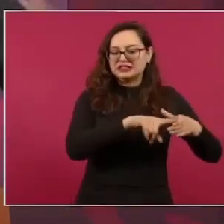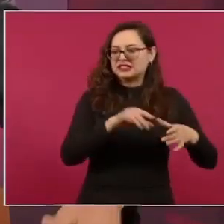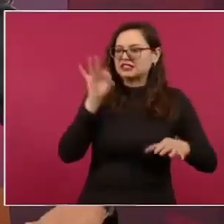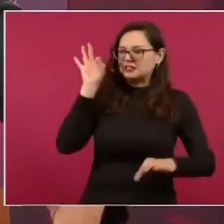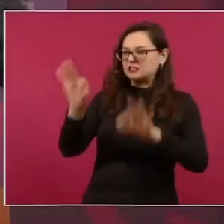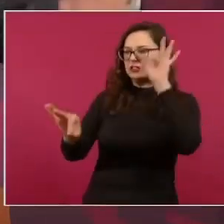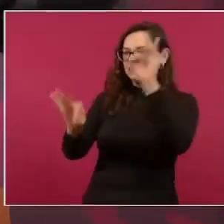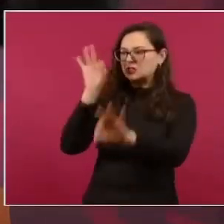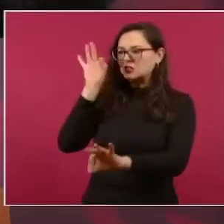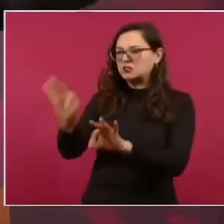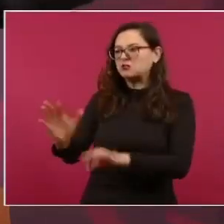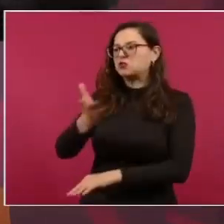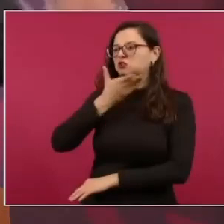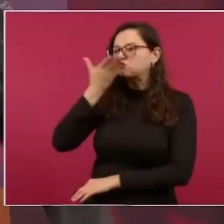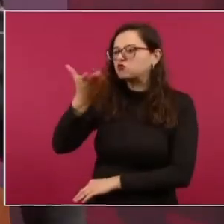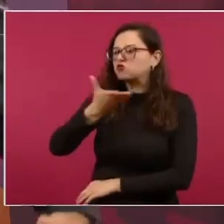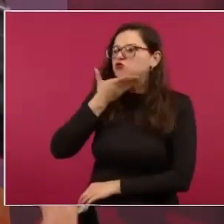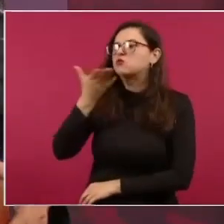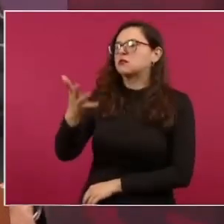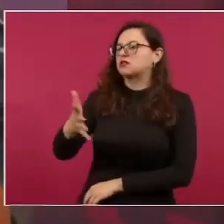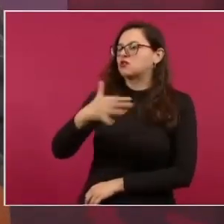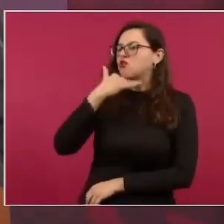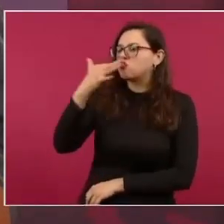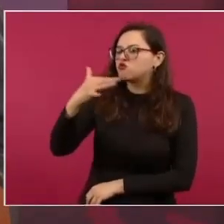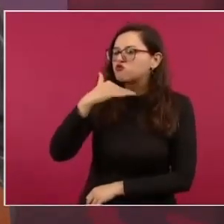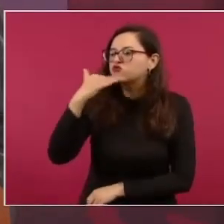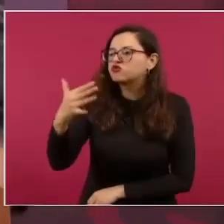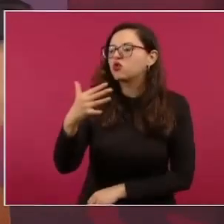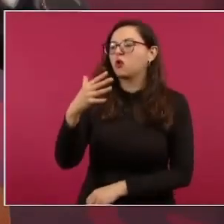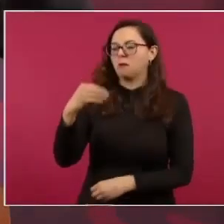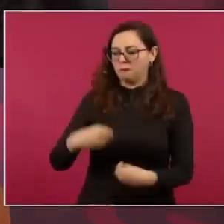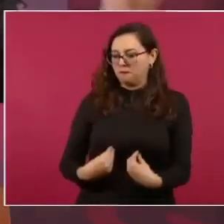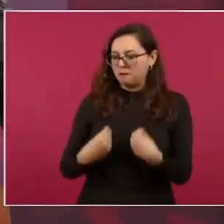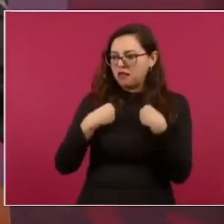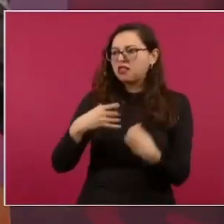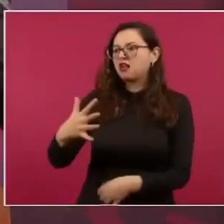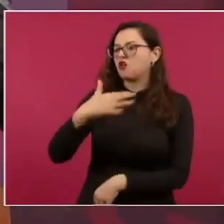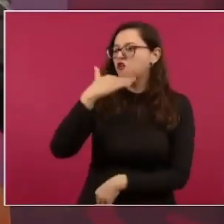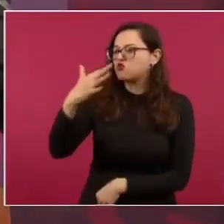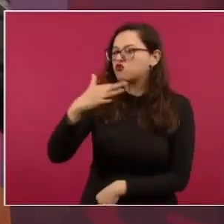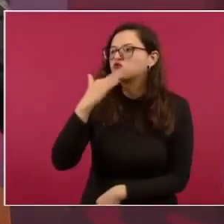forma de vida, como forma de gobierno. Se resistió